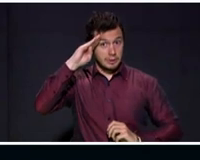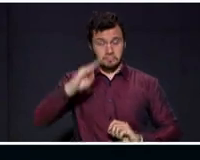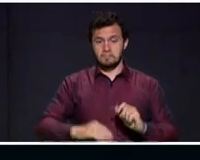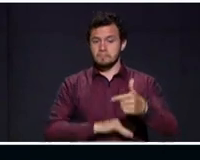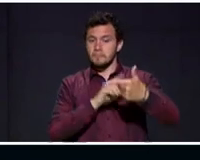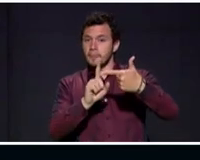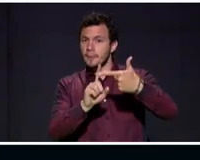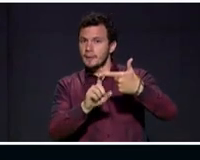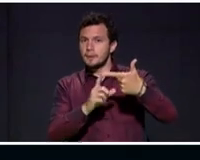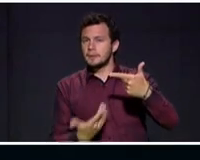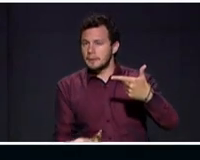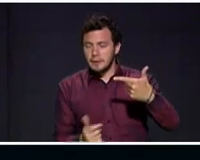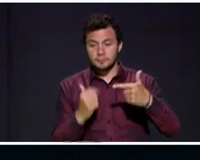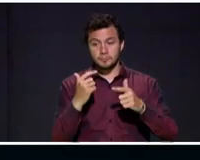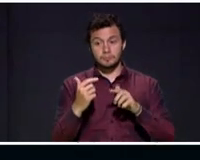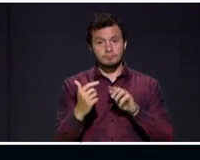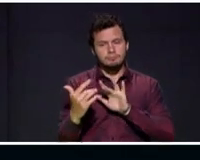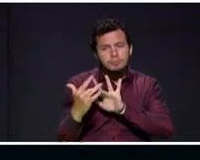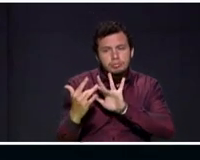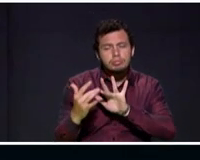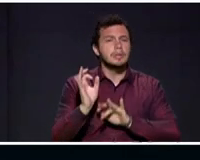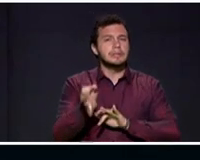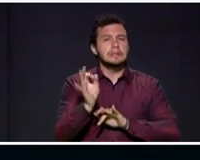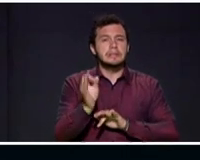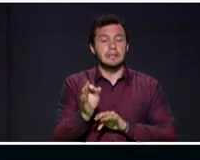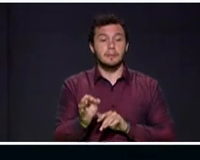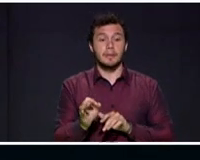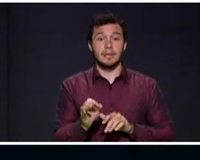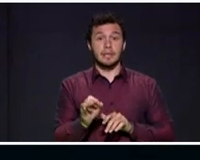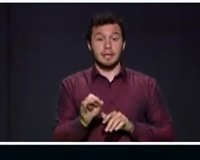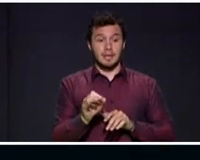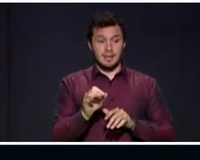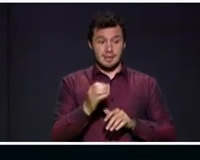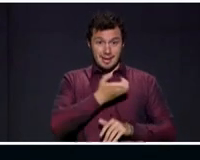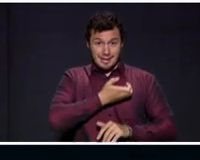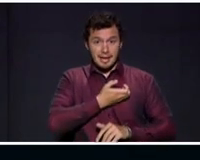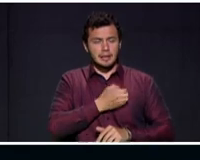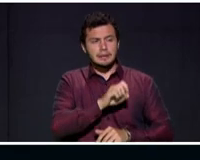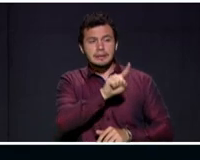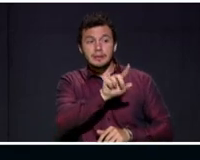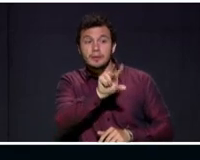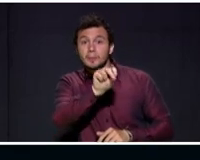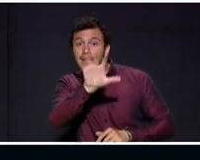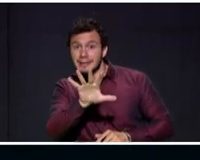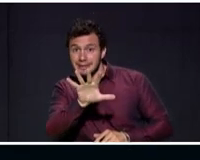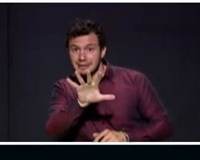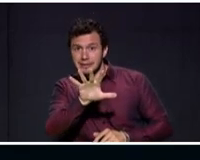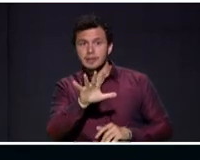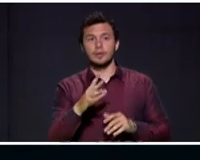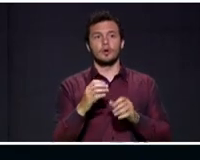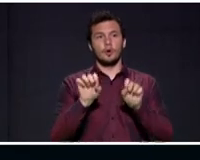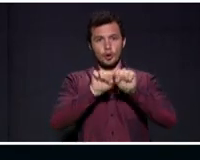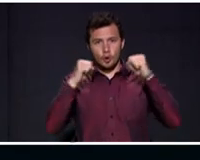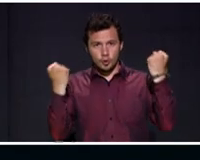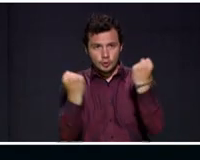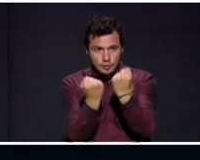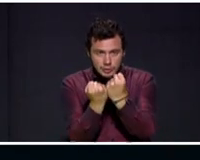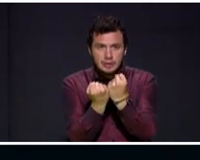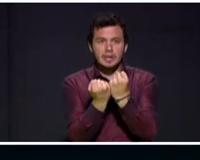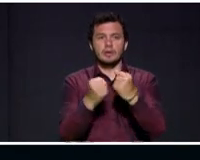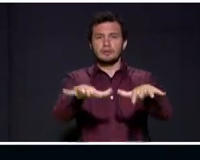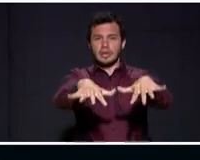es tener un contacto permanente con los 125 alcaldes los consejos la asamblea y nuestros corporados a